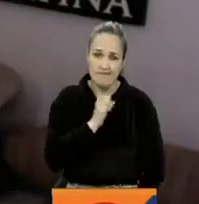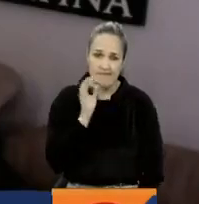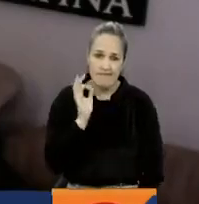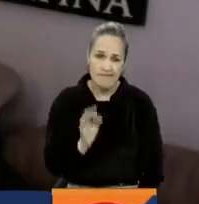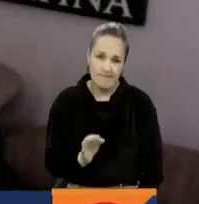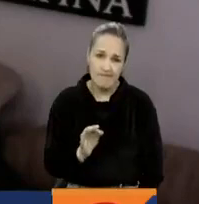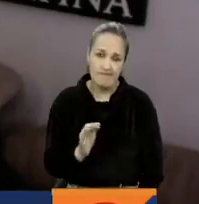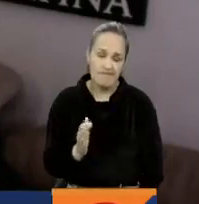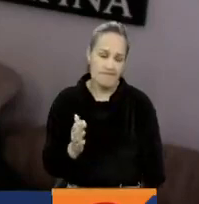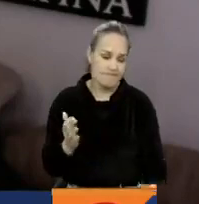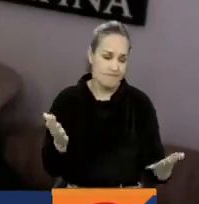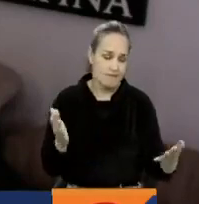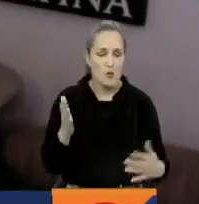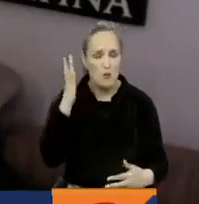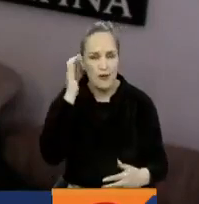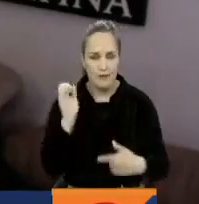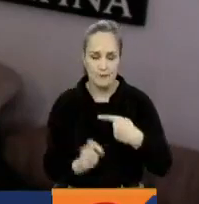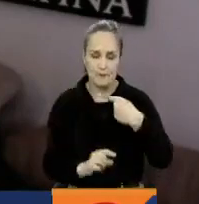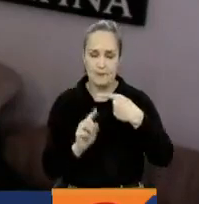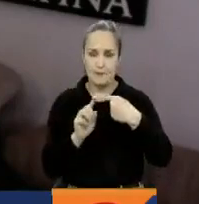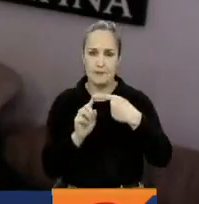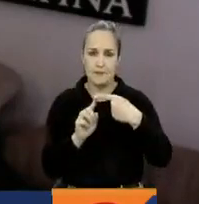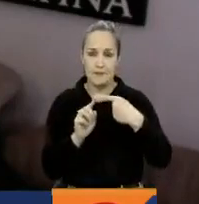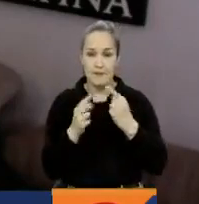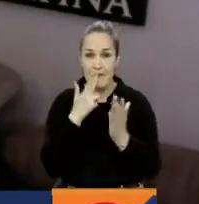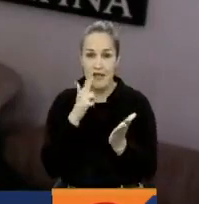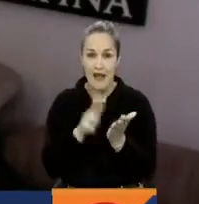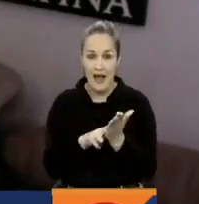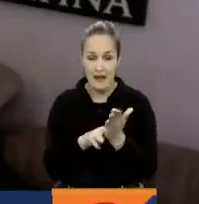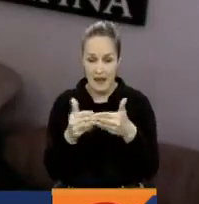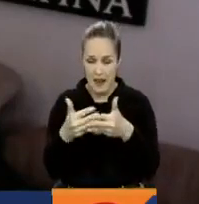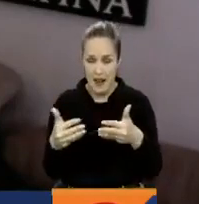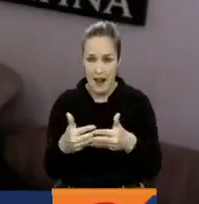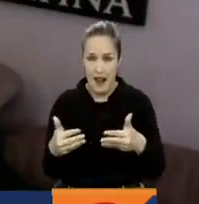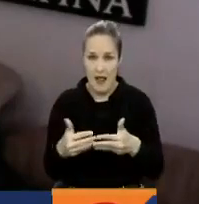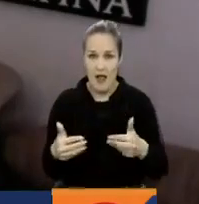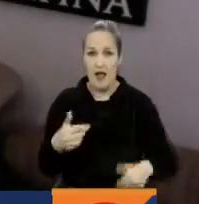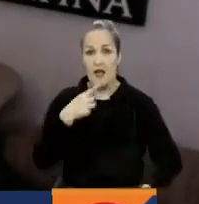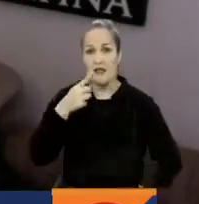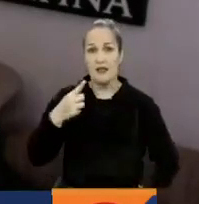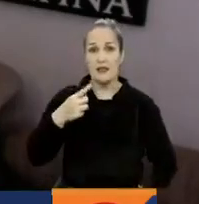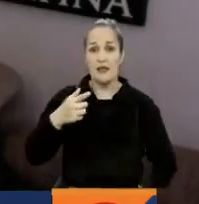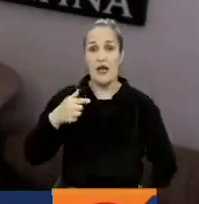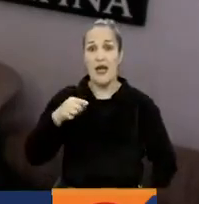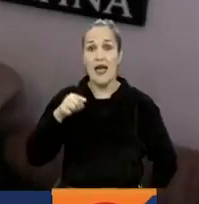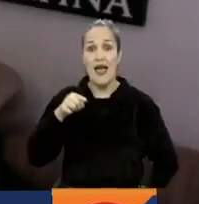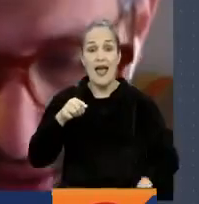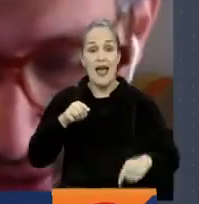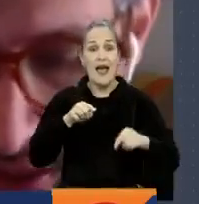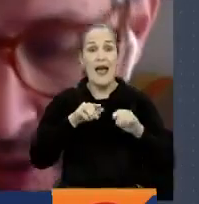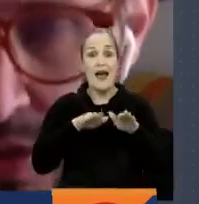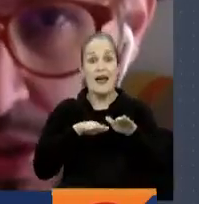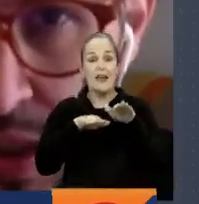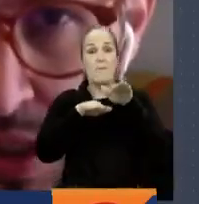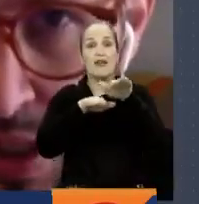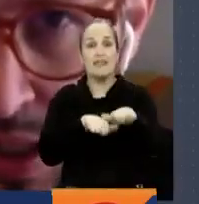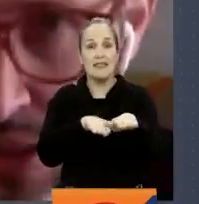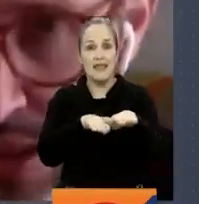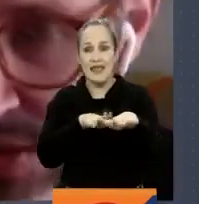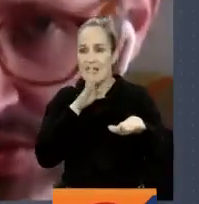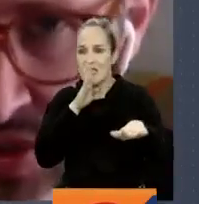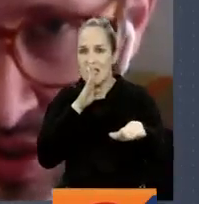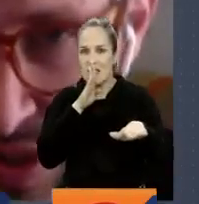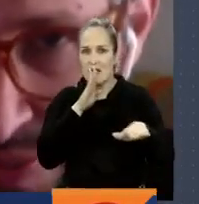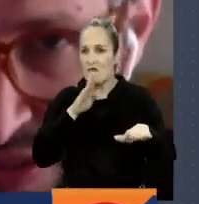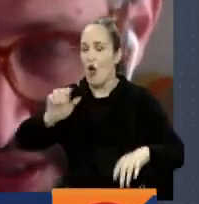menos en primer lugar porque es una carta que apela a la autoridad es decir no a la representatividad acá no se está hablando